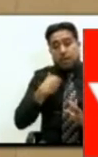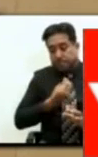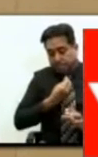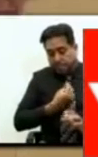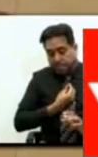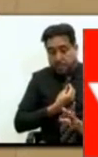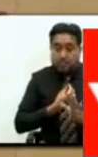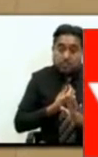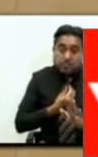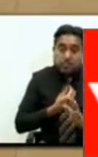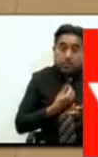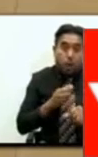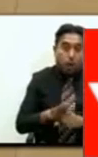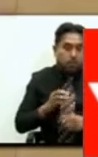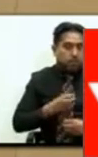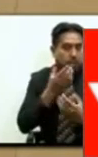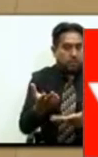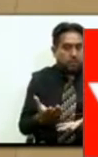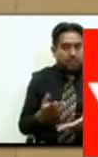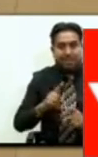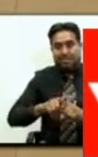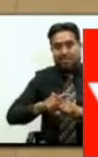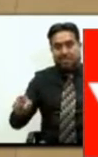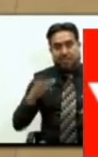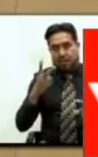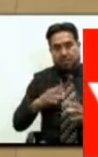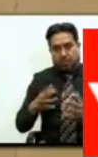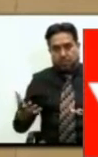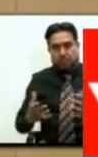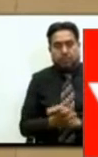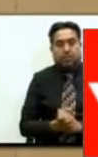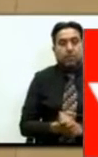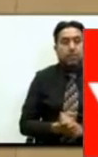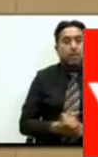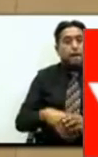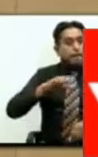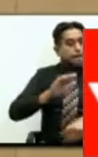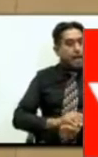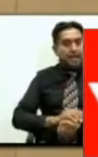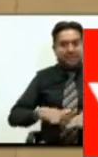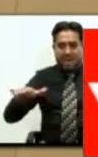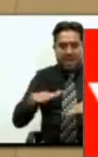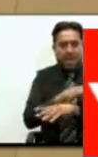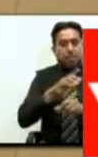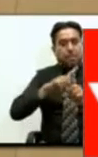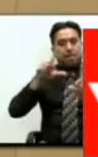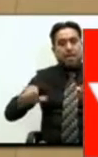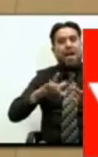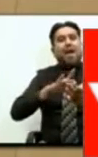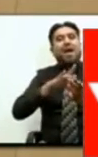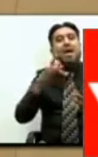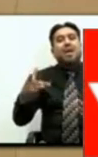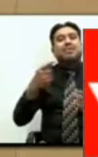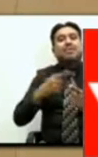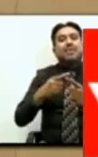quiero decir ni lo que quiero expresar son cosas muy diferentes los grandes cambios que ha habido en este país ha sido gracias a la